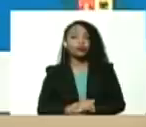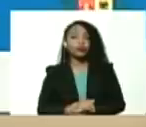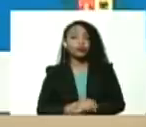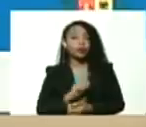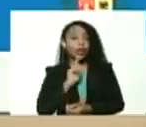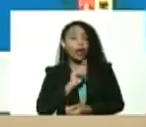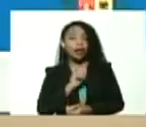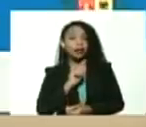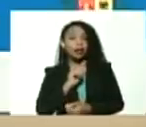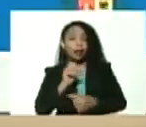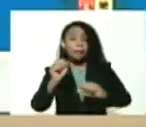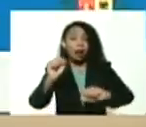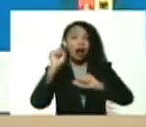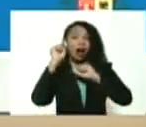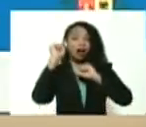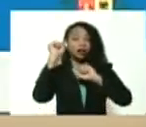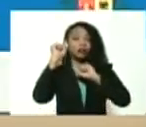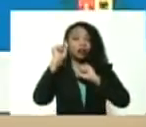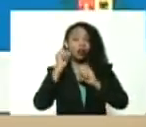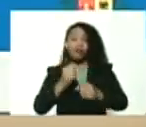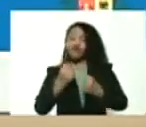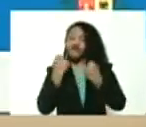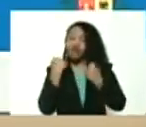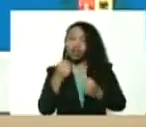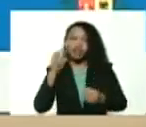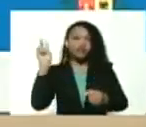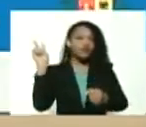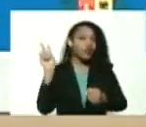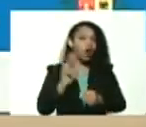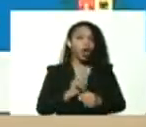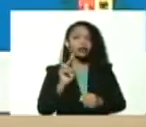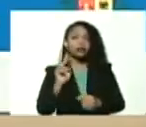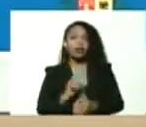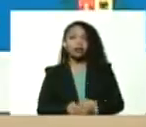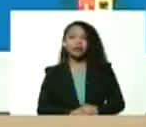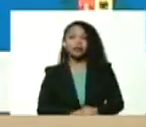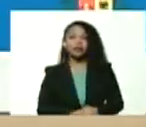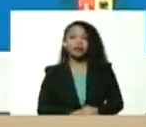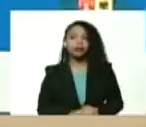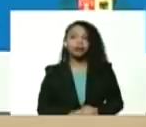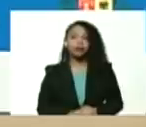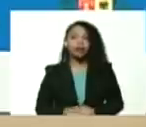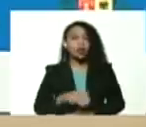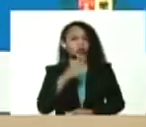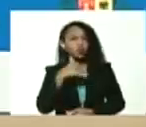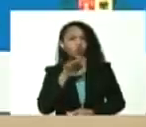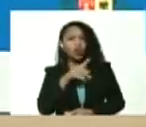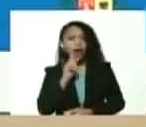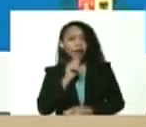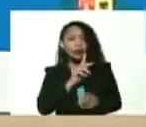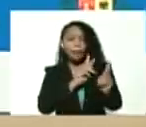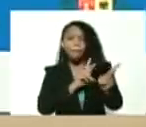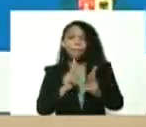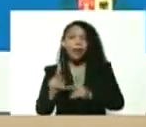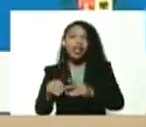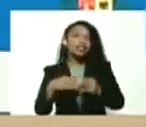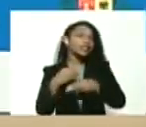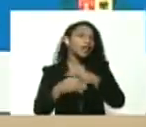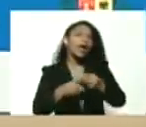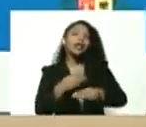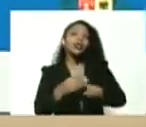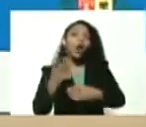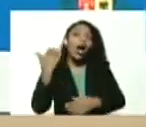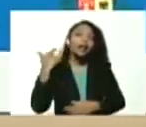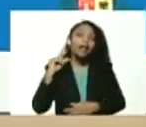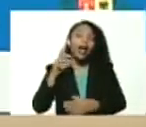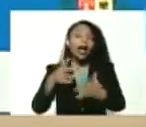unas manifestaciones extremadamente violentas, donde ese plan se concibió